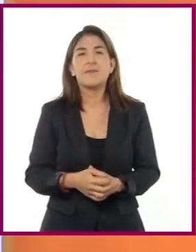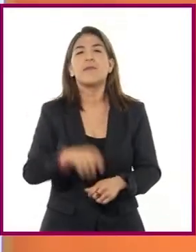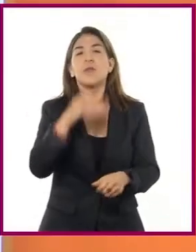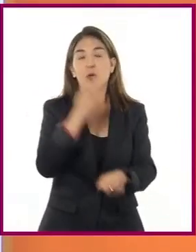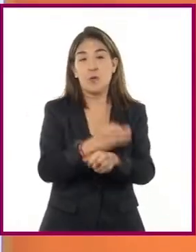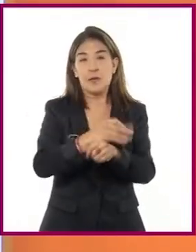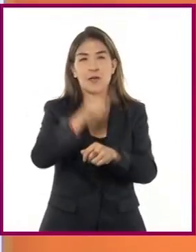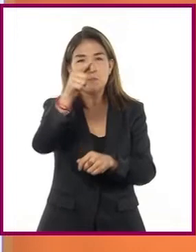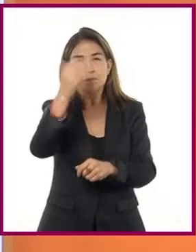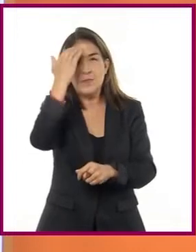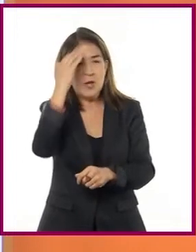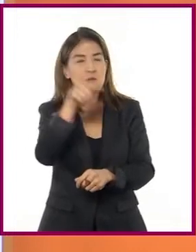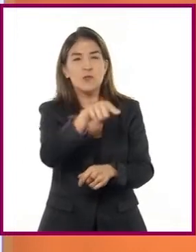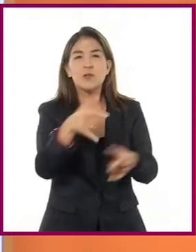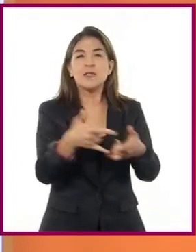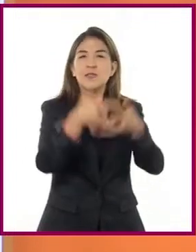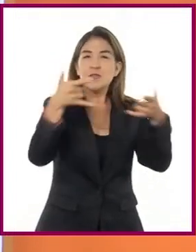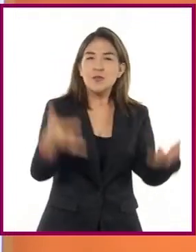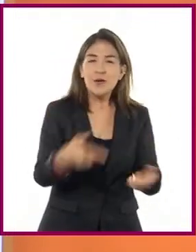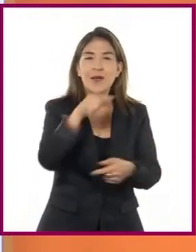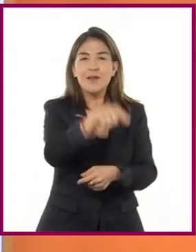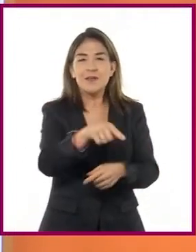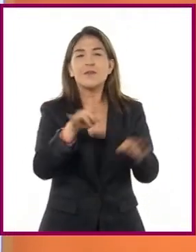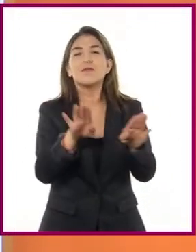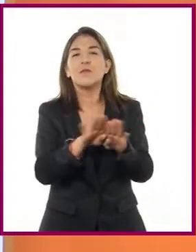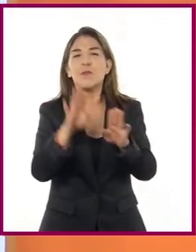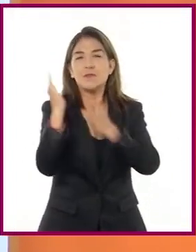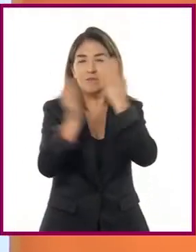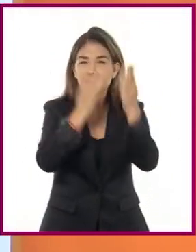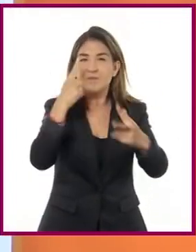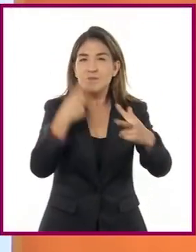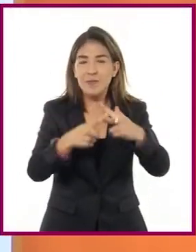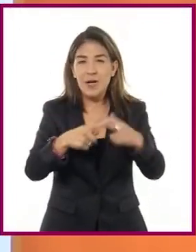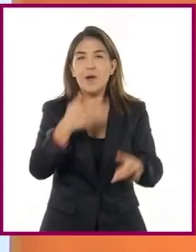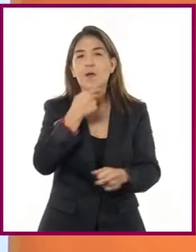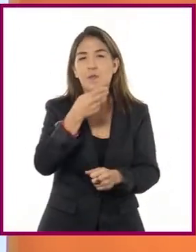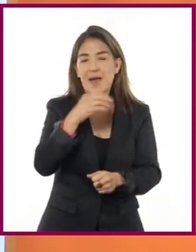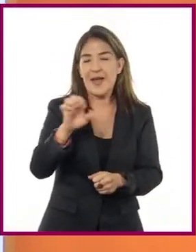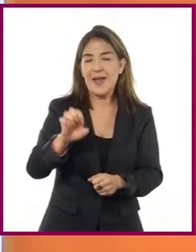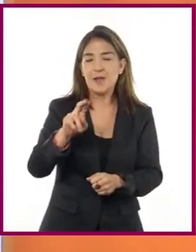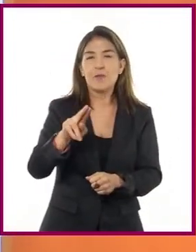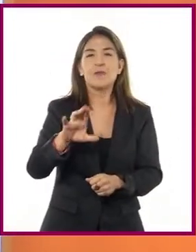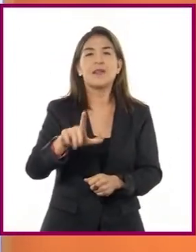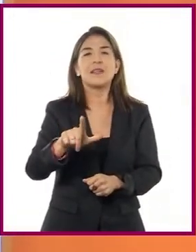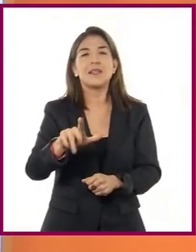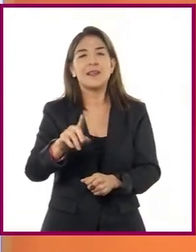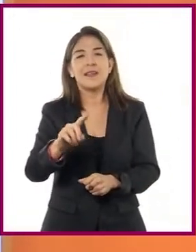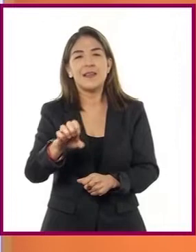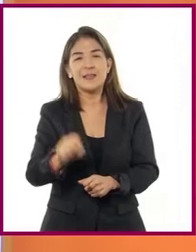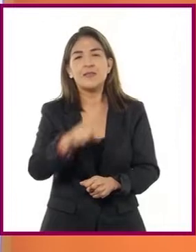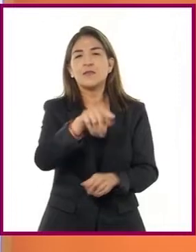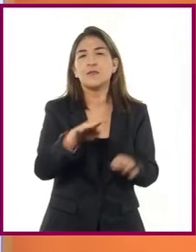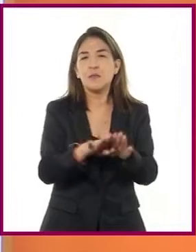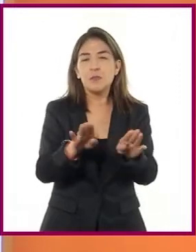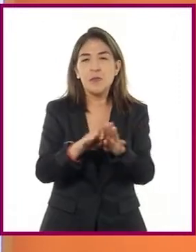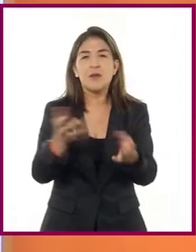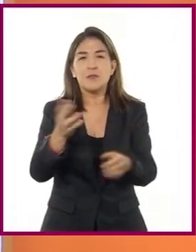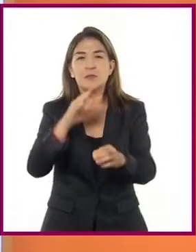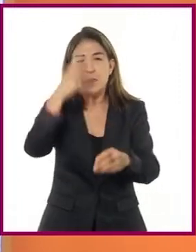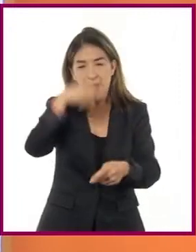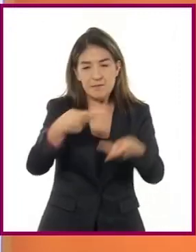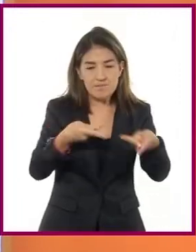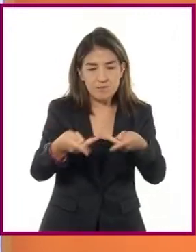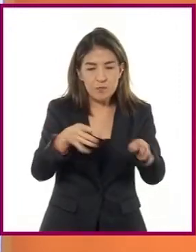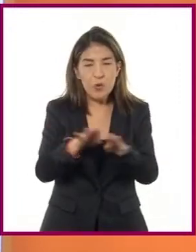uno de los matemáticos más importantes de la historia, a Euclides, quien realizó contribuciones significativas en la organización de